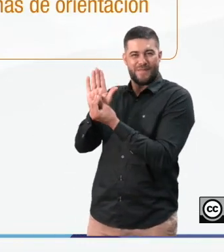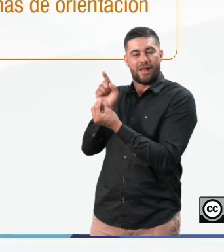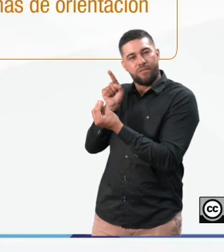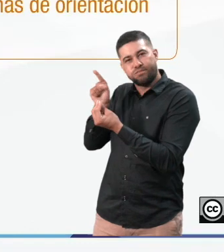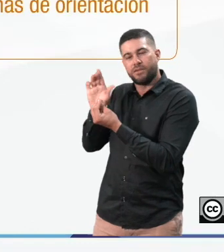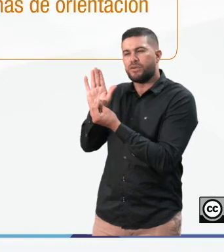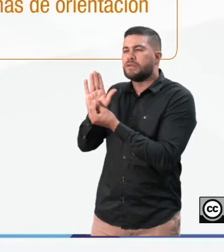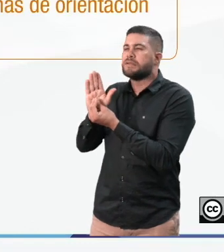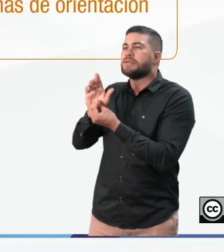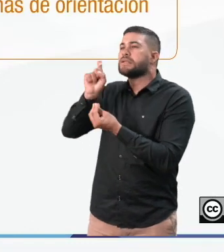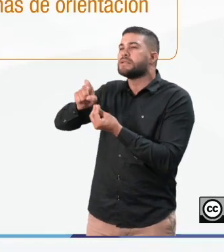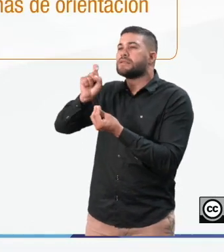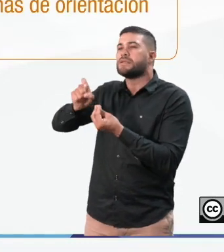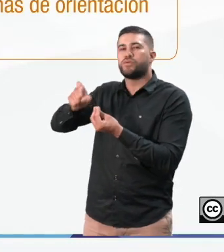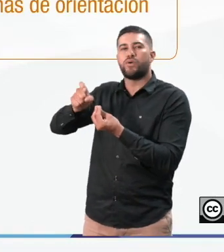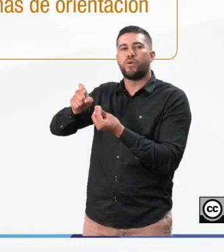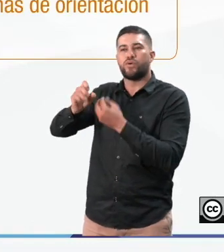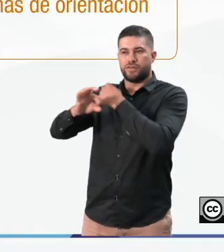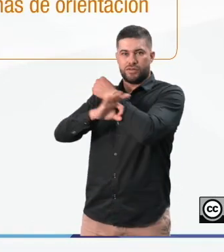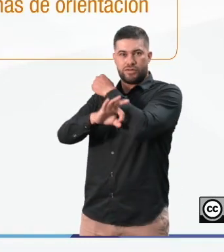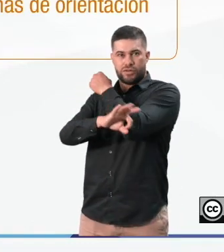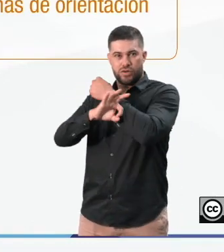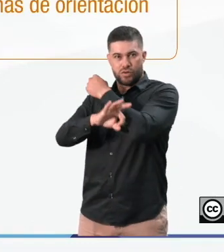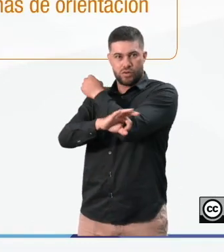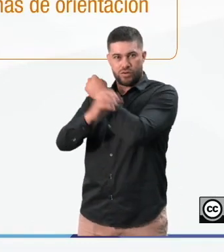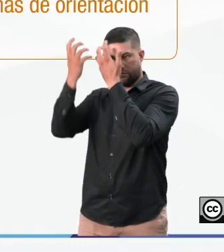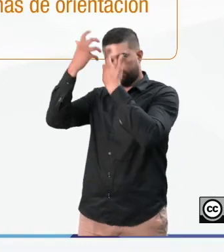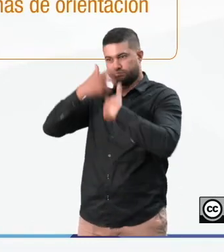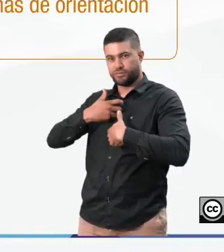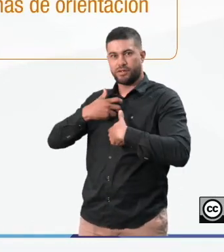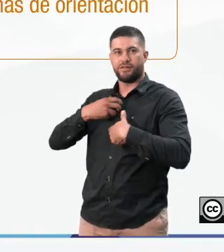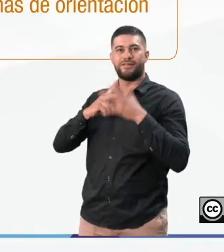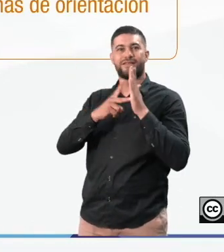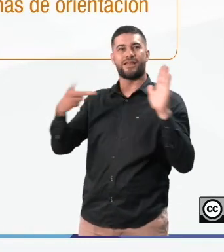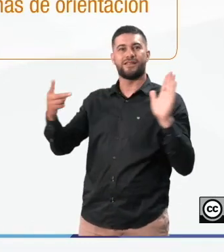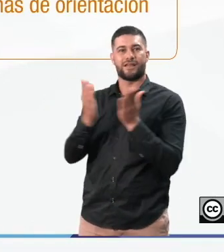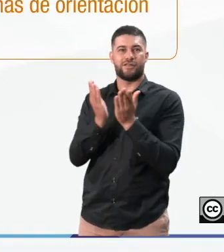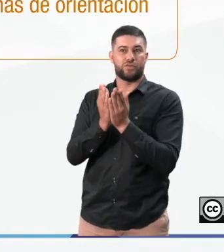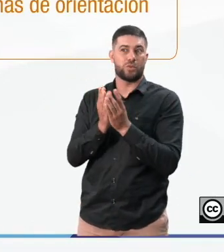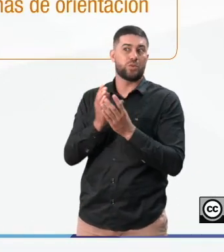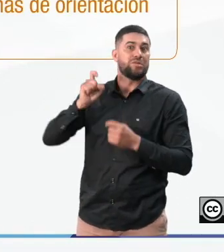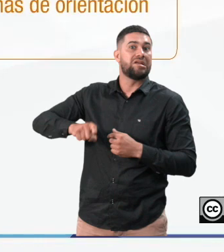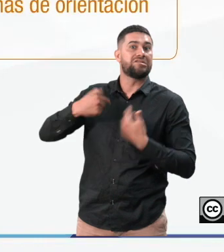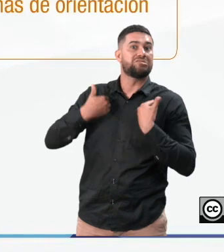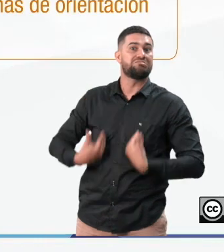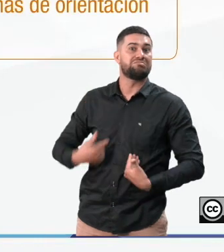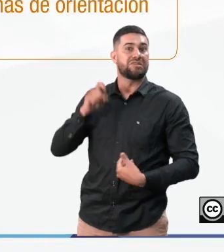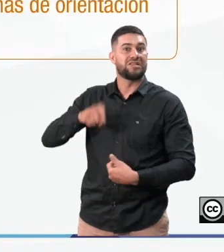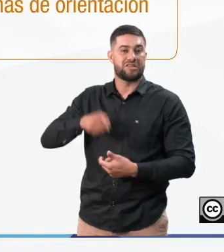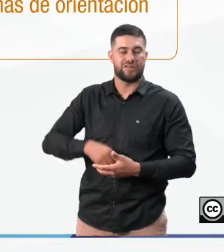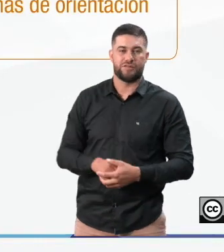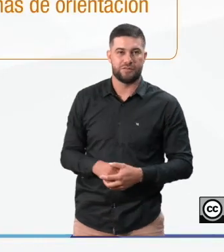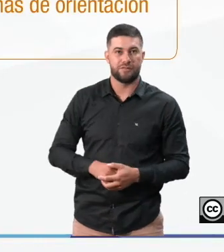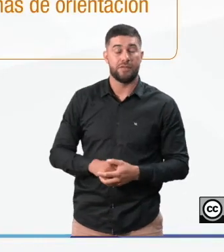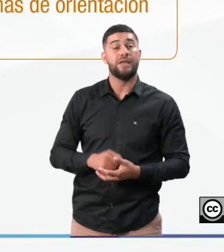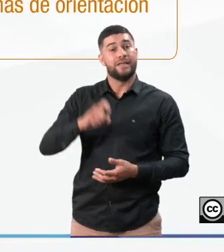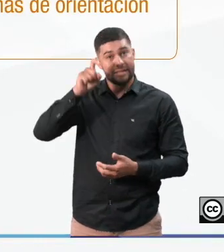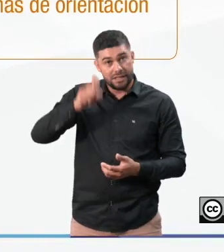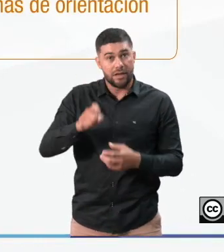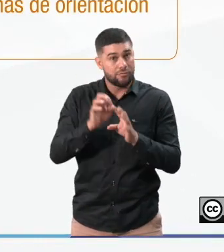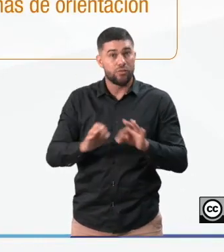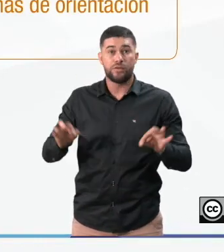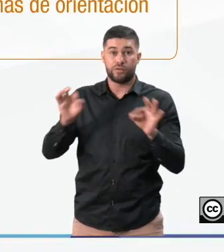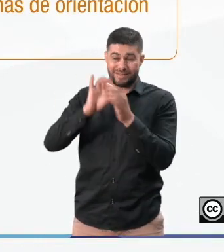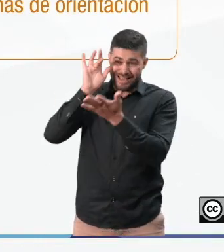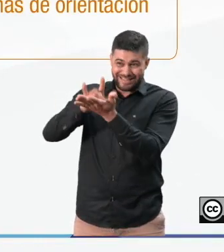el estudiante, y debe de tener una asistencia obligatoria. Va a quedar automáticamente en